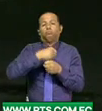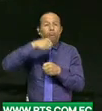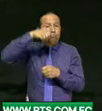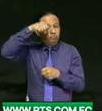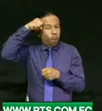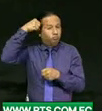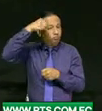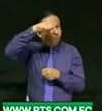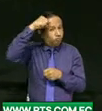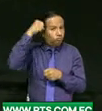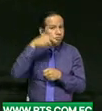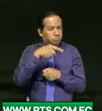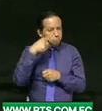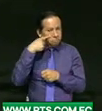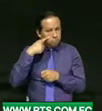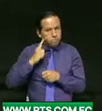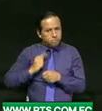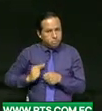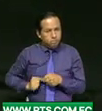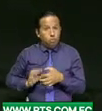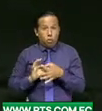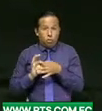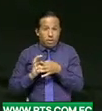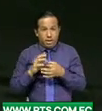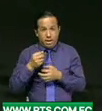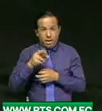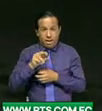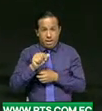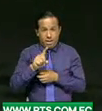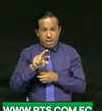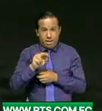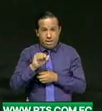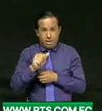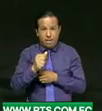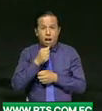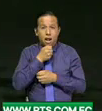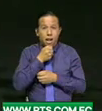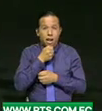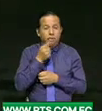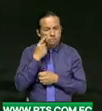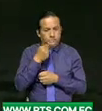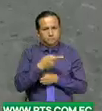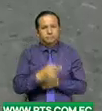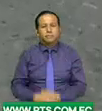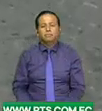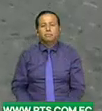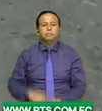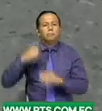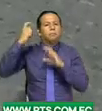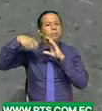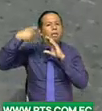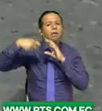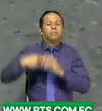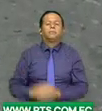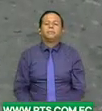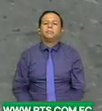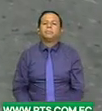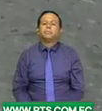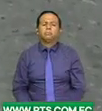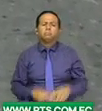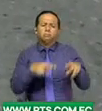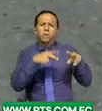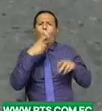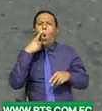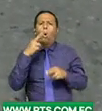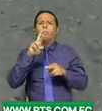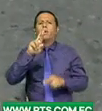nos tienen nuestra compañera adriana peralta en la siguiente nota informativa escuchamos la sangre de rudy gutiérrez de